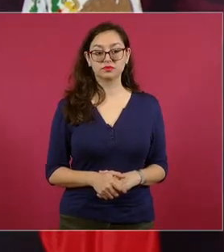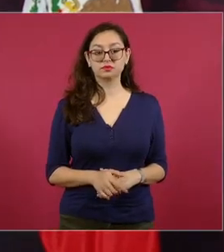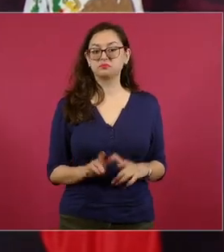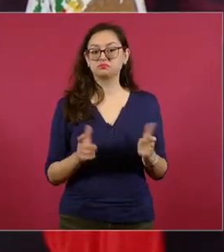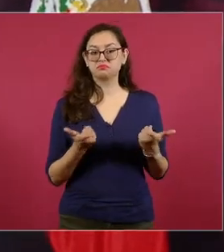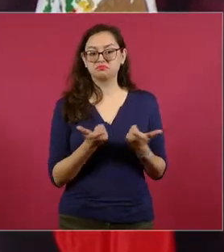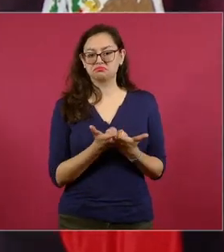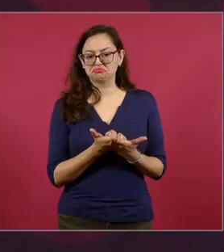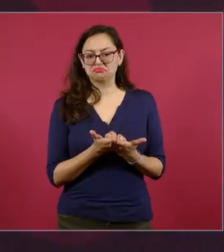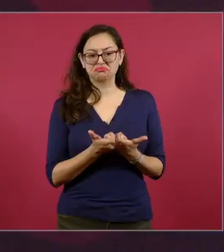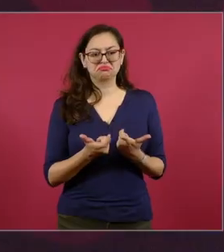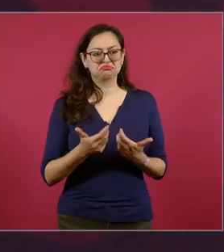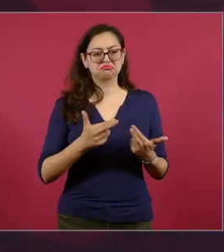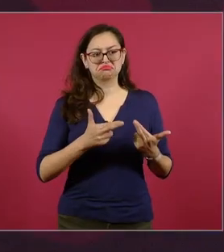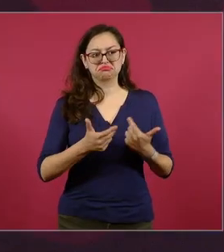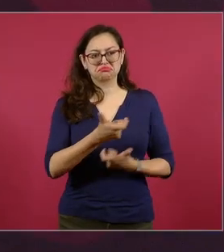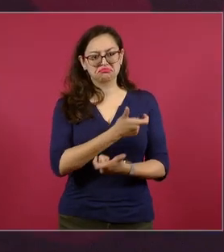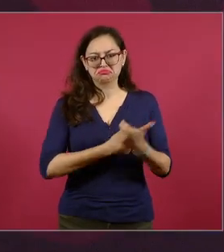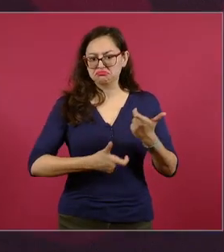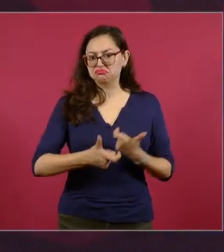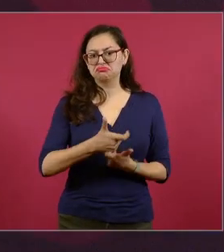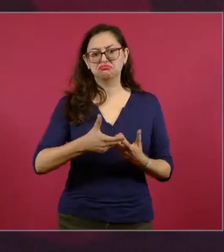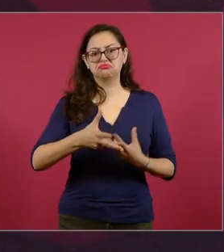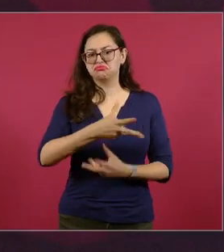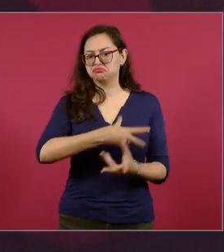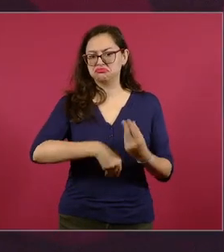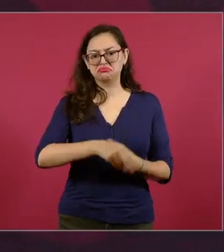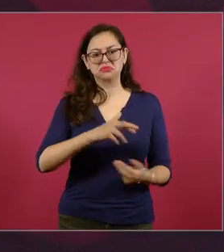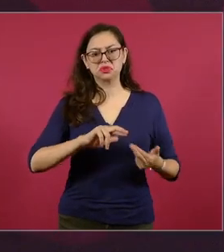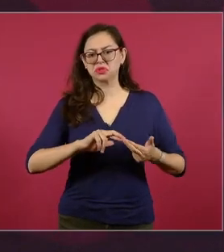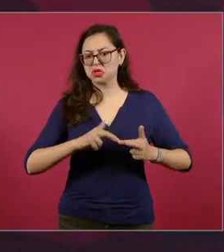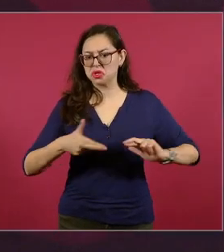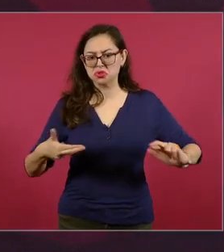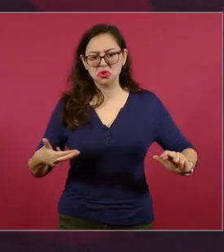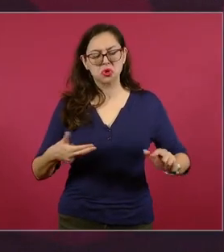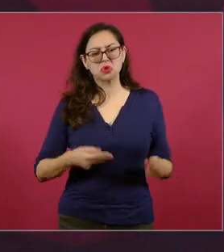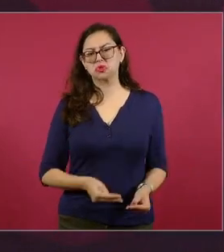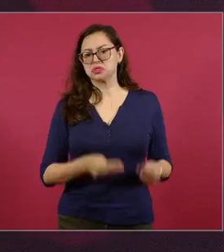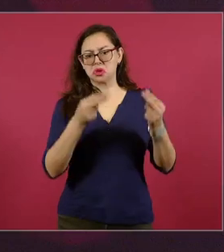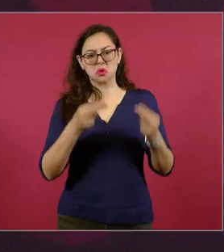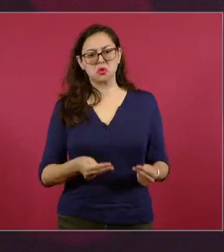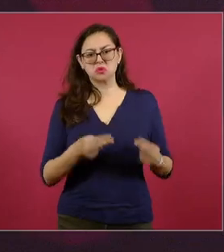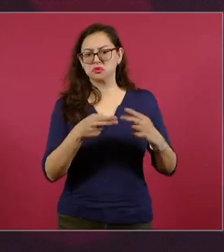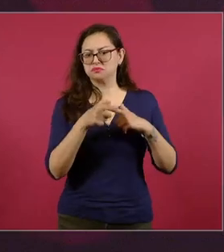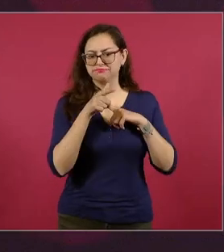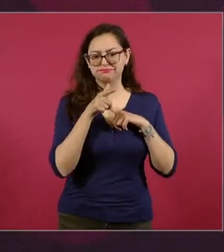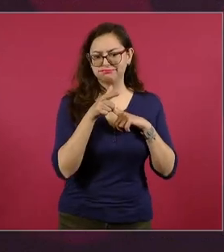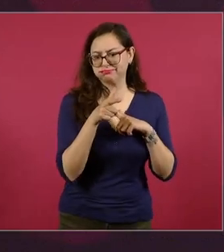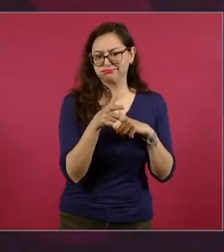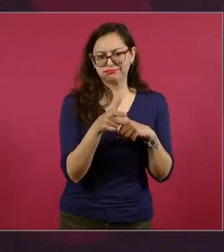económicas continúan, las relaciones comerciales. Bueno,